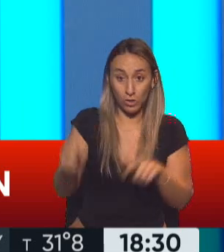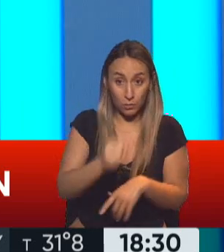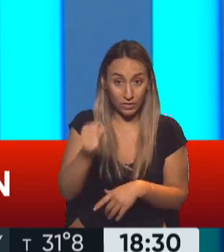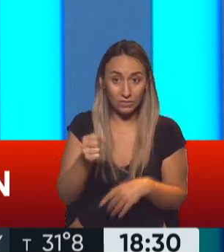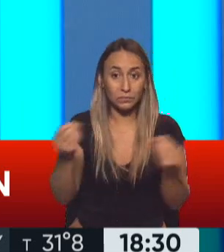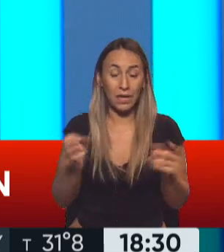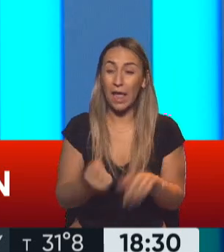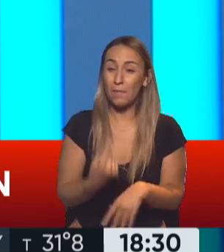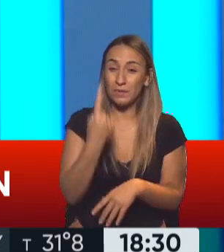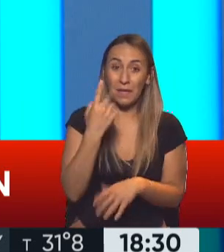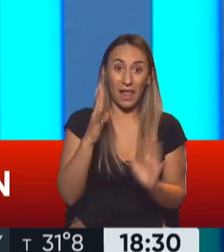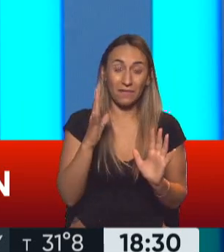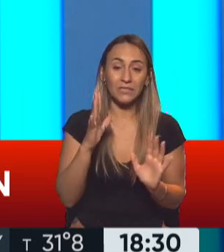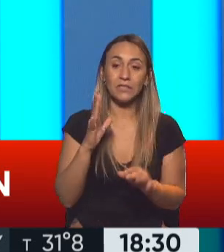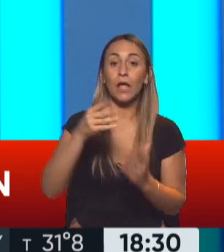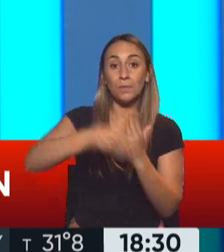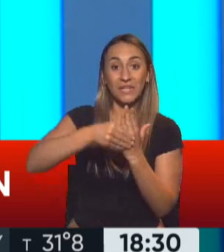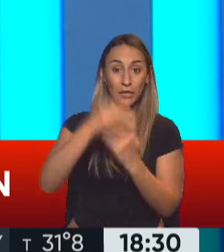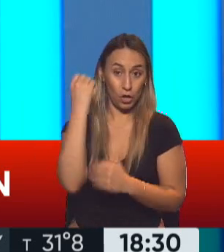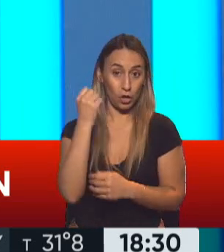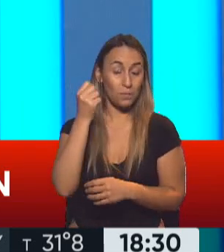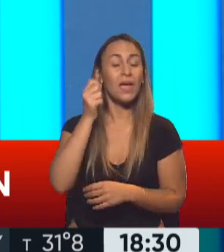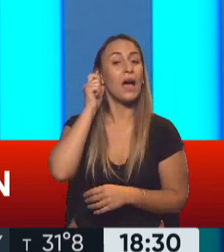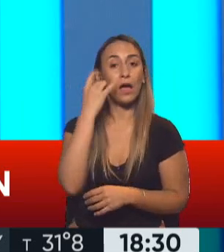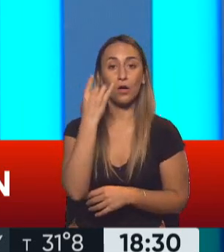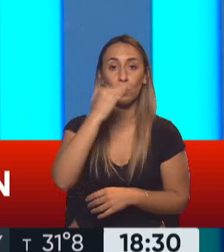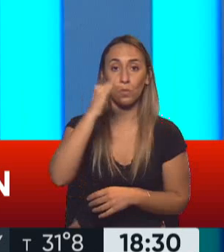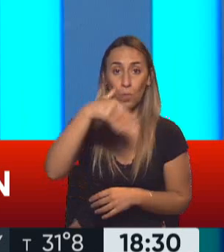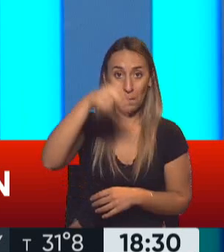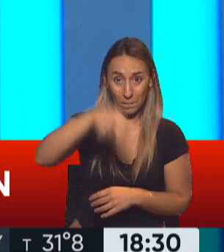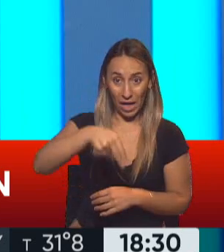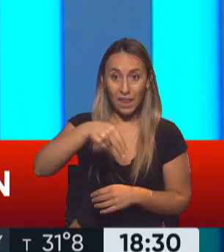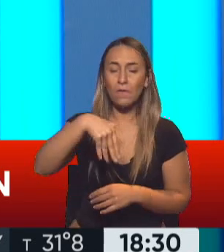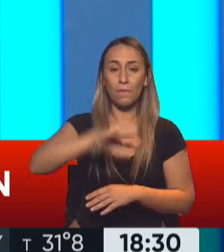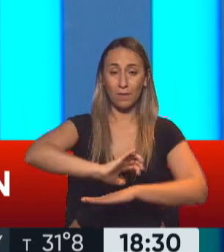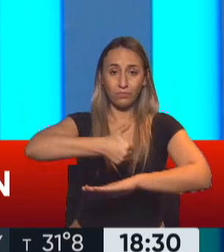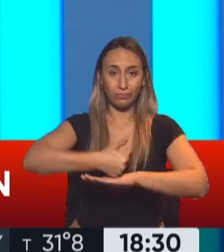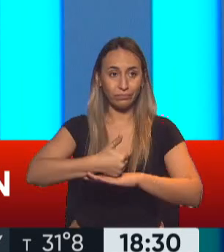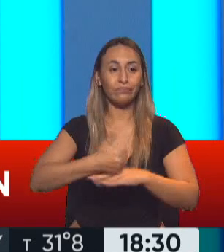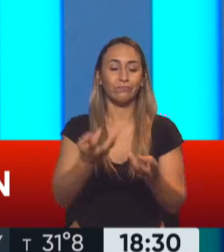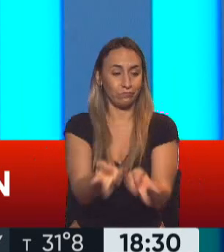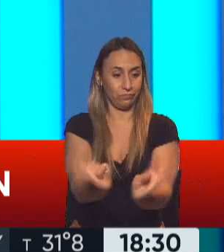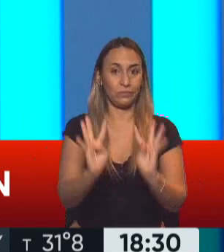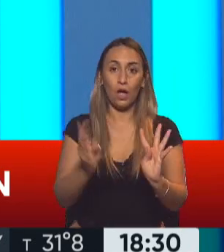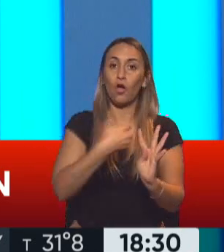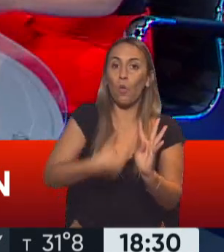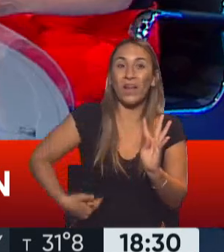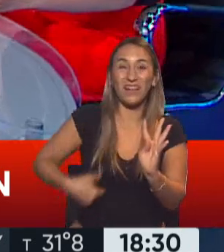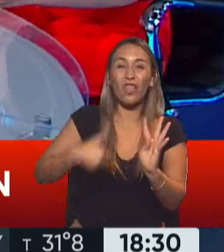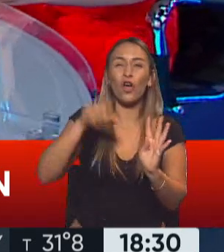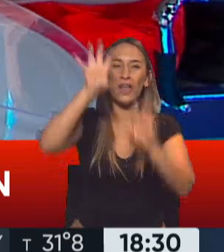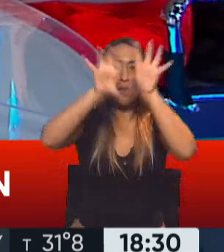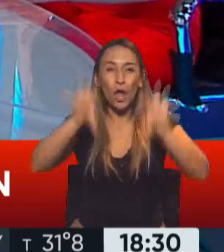primera vez el ministro de Economía, Martín Guzmán, se va a poner de frente a los gobernadores de todo el país para explicarles en